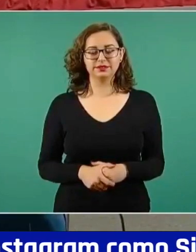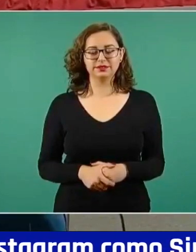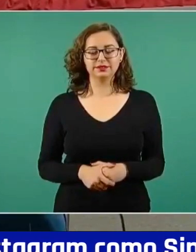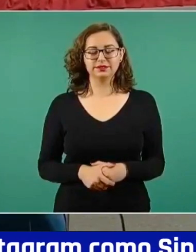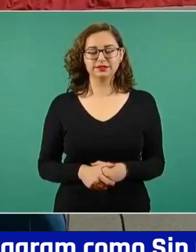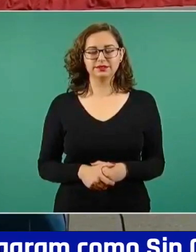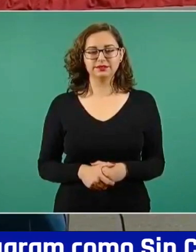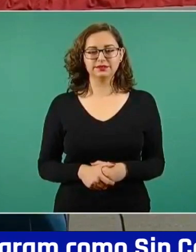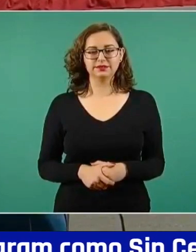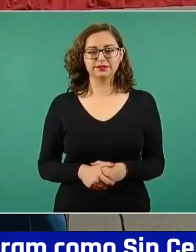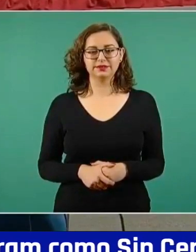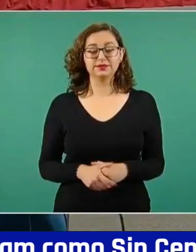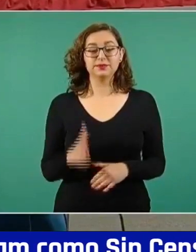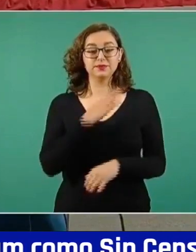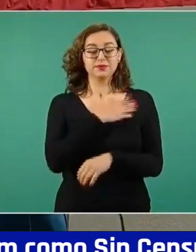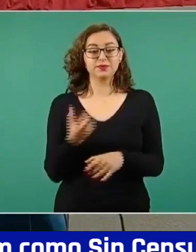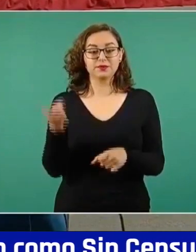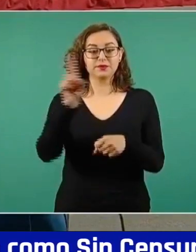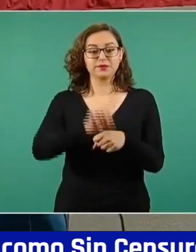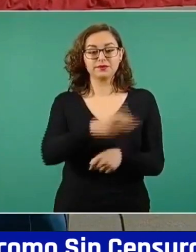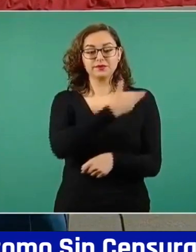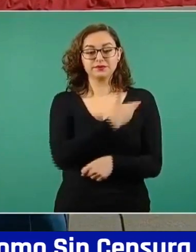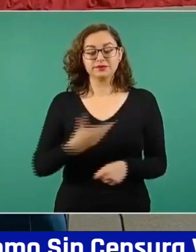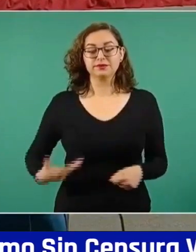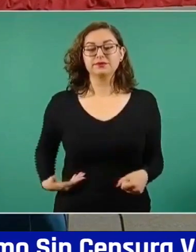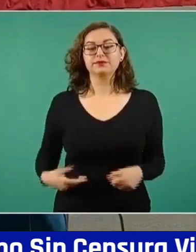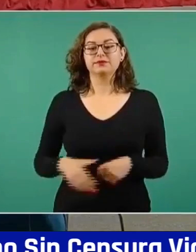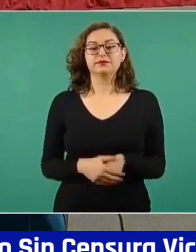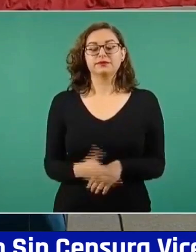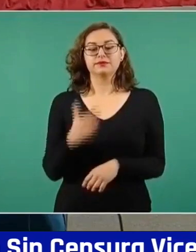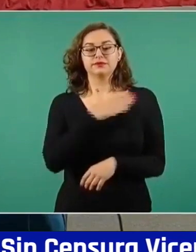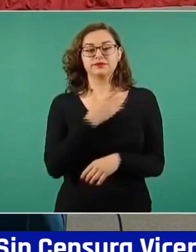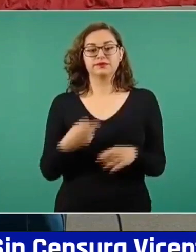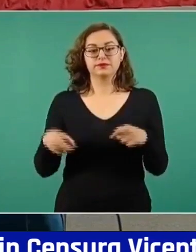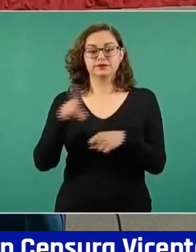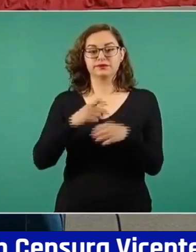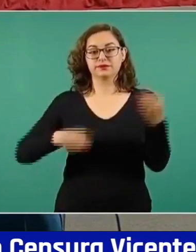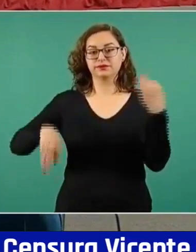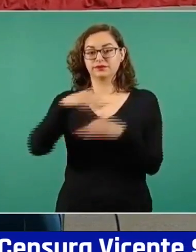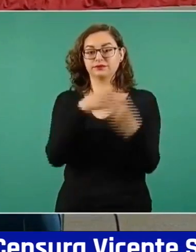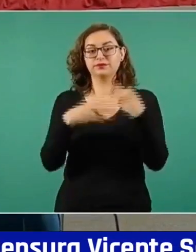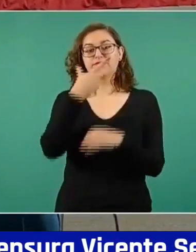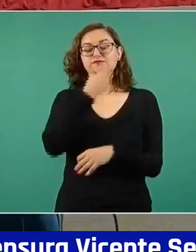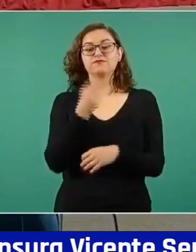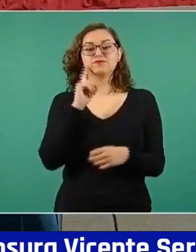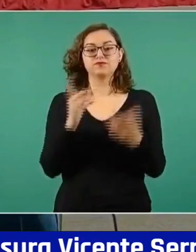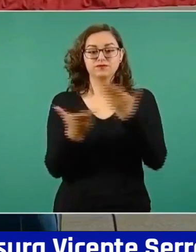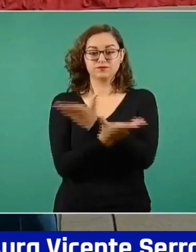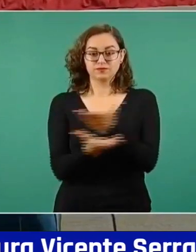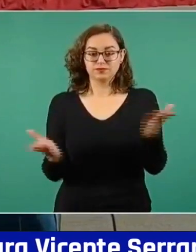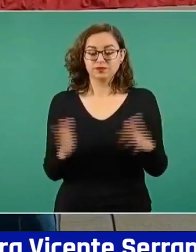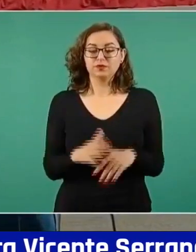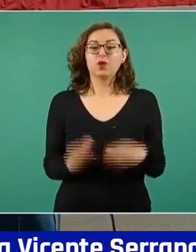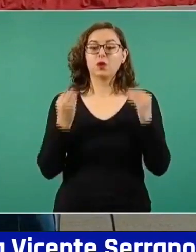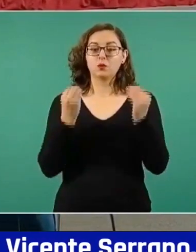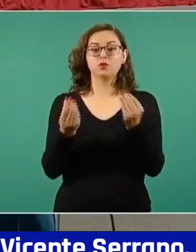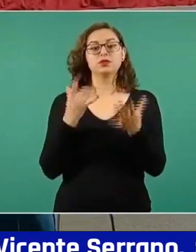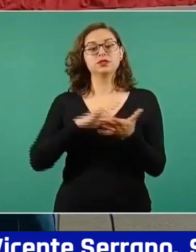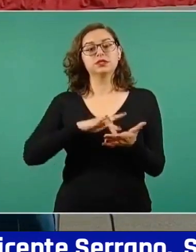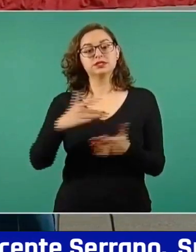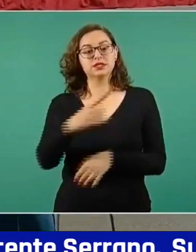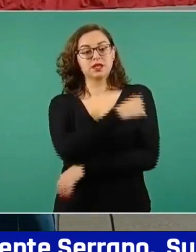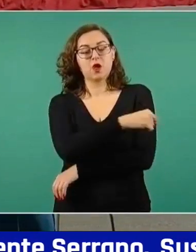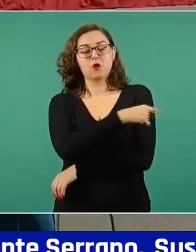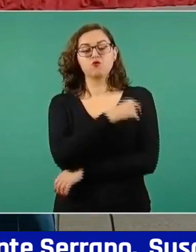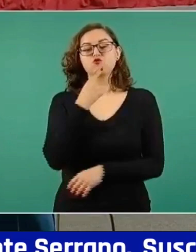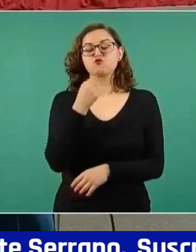Buenos días, señor presidente. Buenos días a todos y a todas. Quiero agradecer a la Cruz Roja Mexicana todo el apoyo que hemos